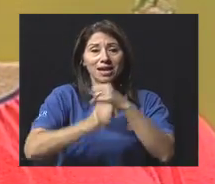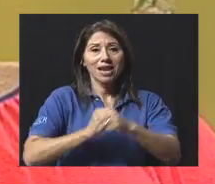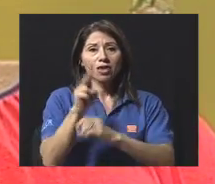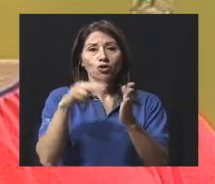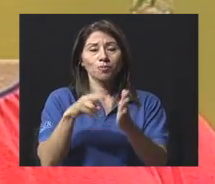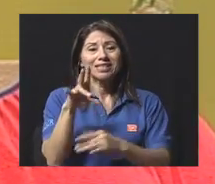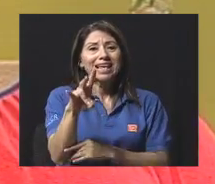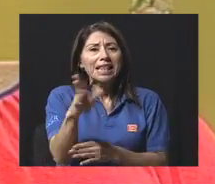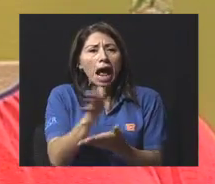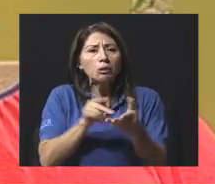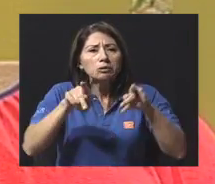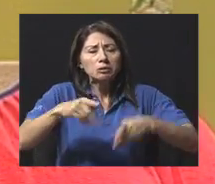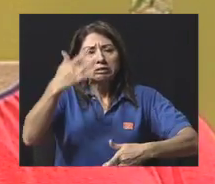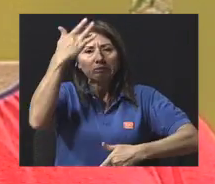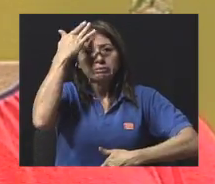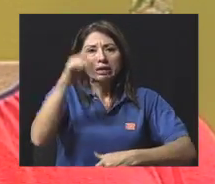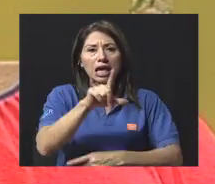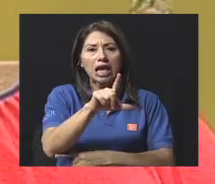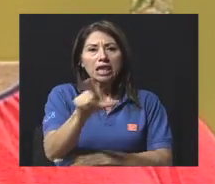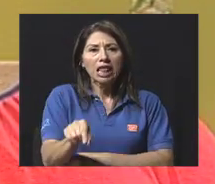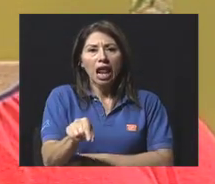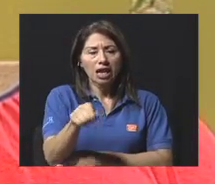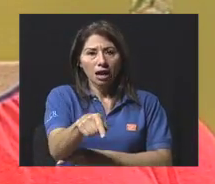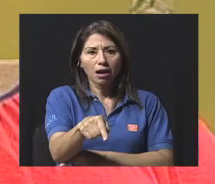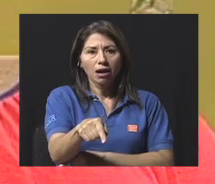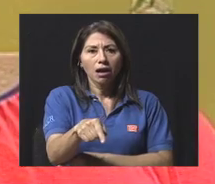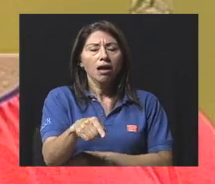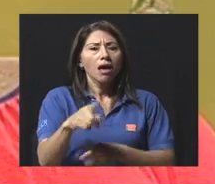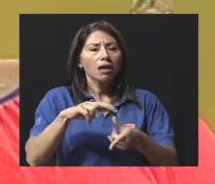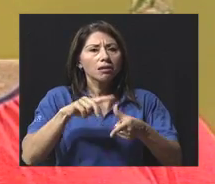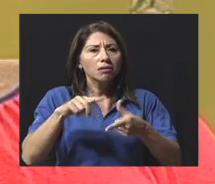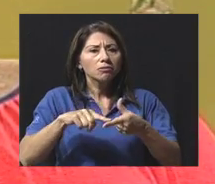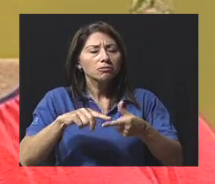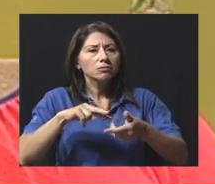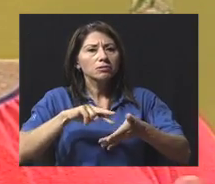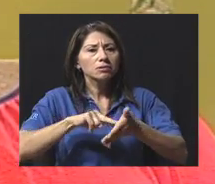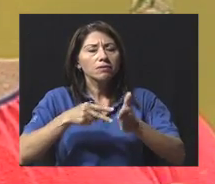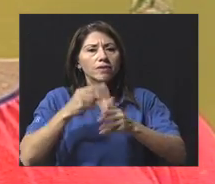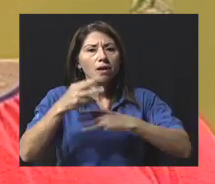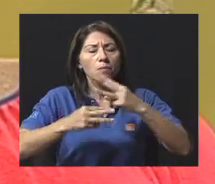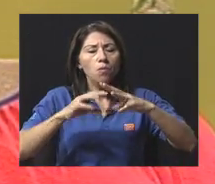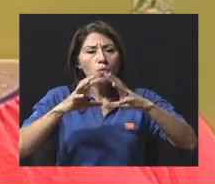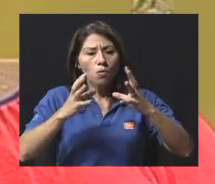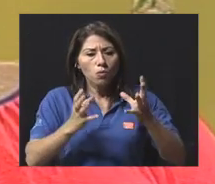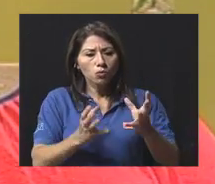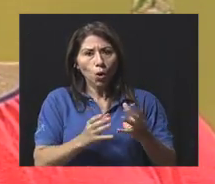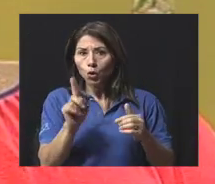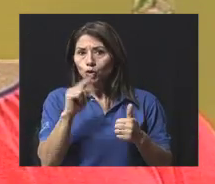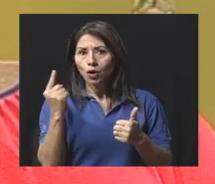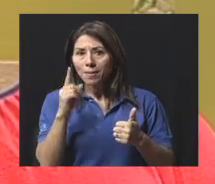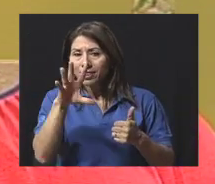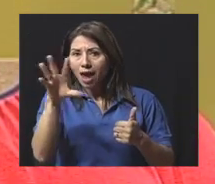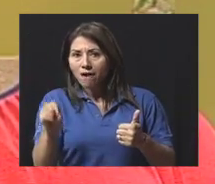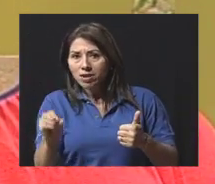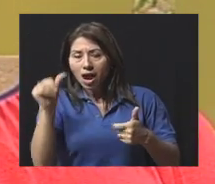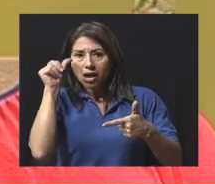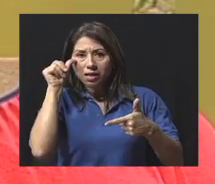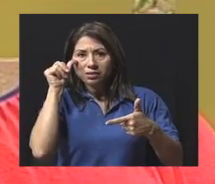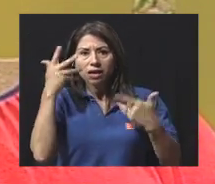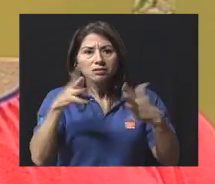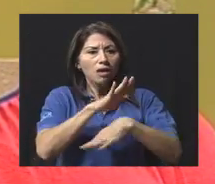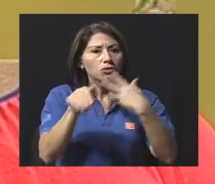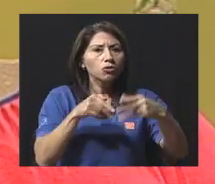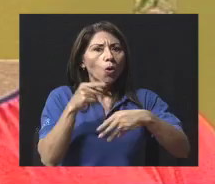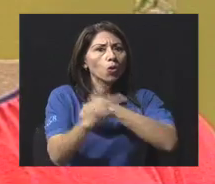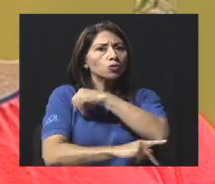Italia y eso fue lo que hizo una llamada de atención al al mundo afuera de África y de Asia diciendo que había un